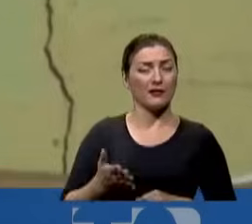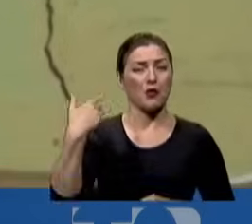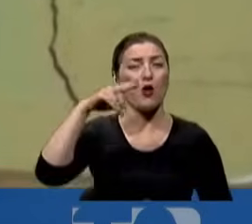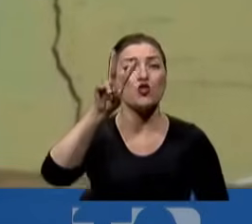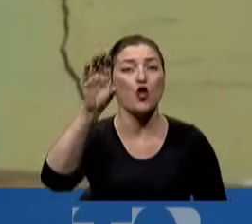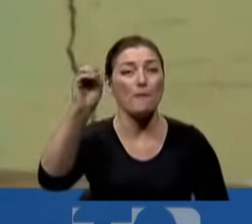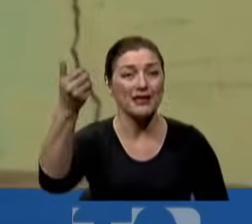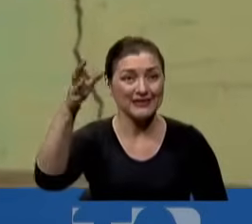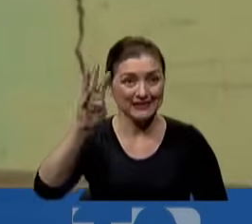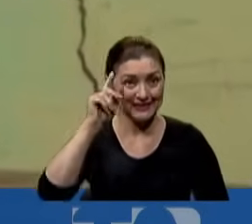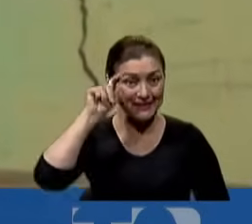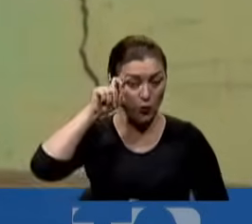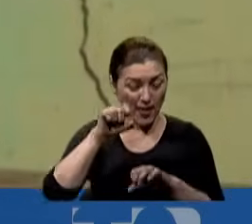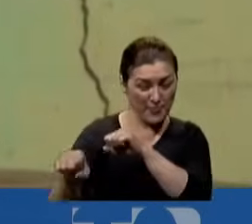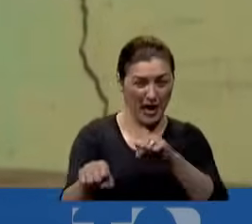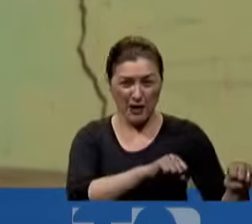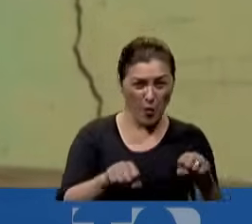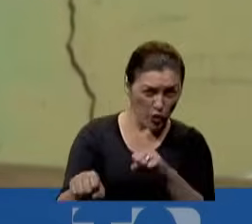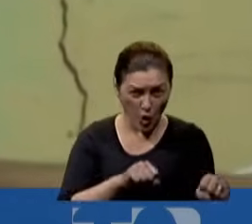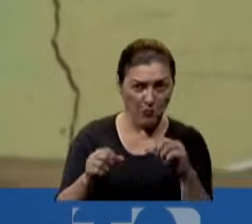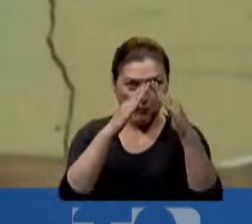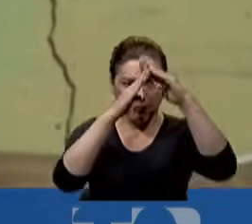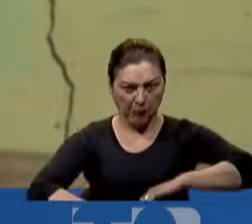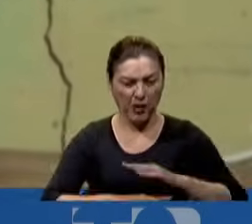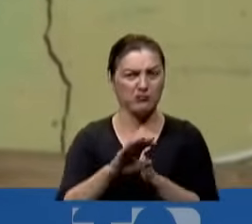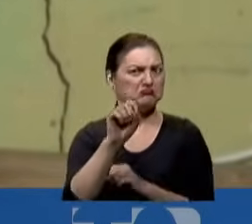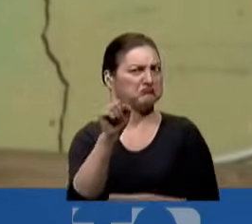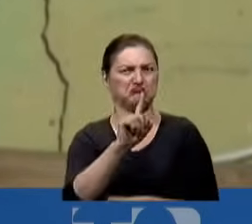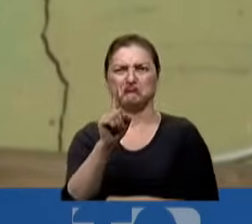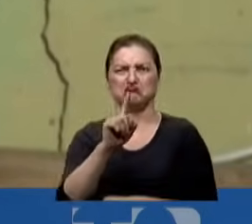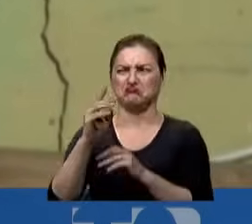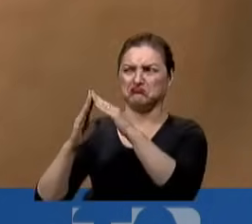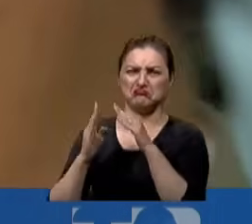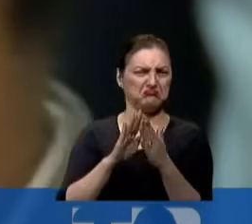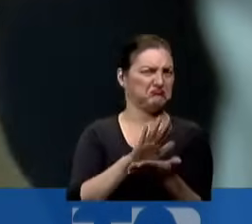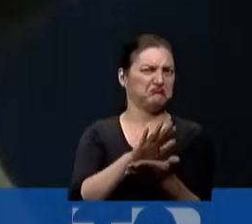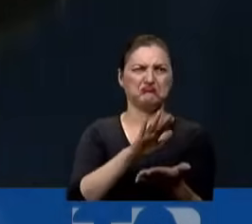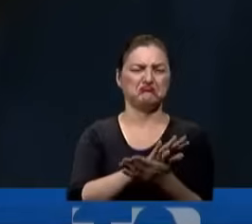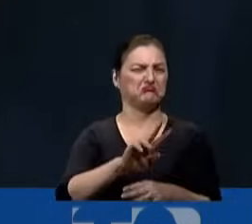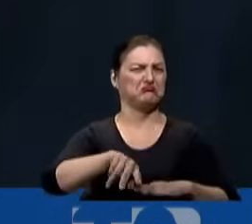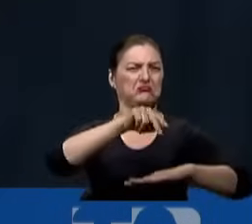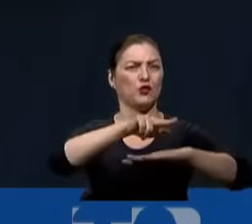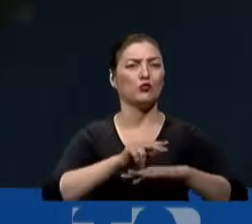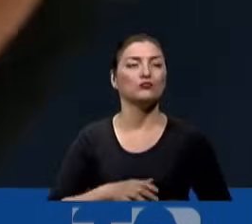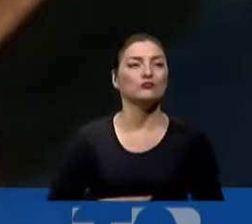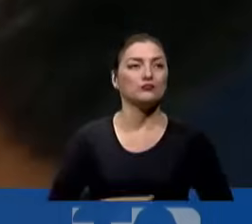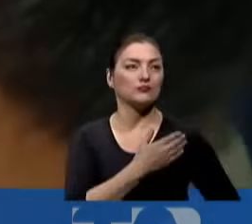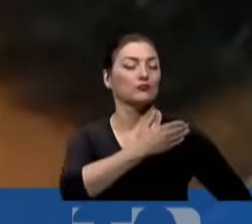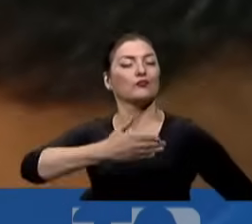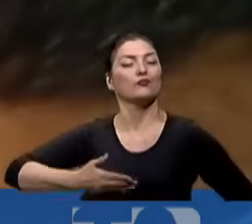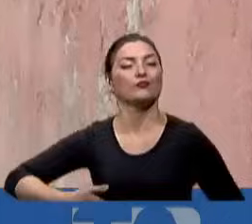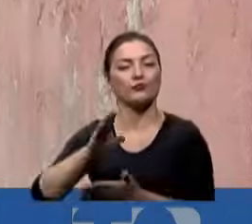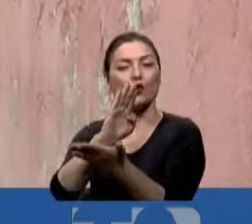del 2016 pasó tanta catástrofe como ha pasado en nuestra casa y en muchas casas de muchos vecinos. A decir del presidente de Solanda,